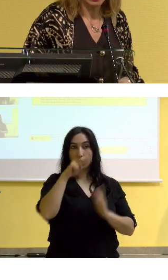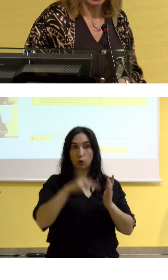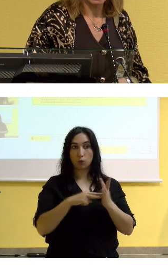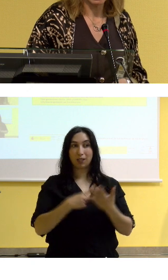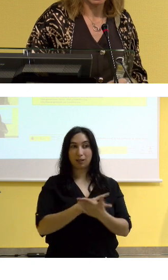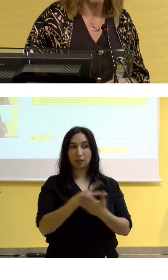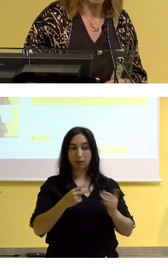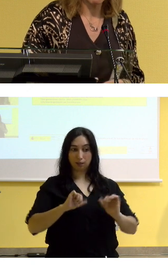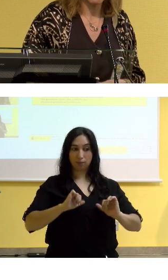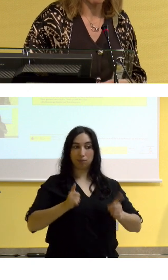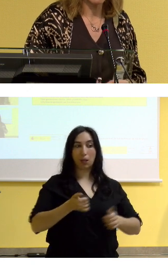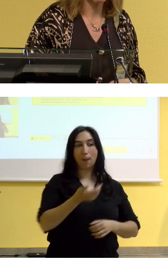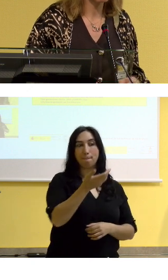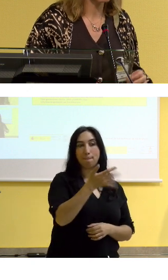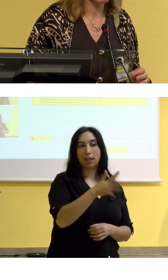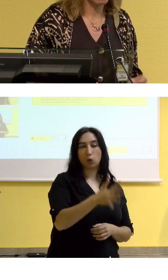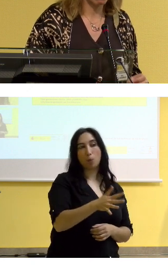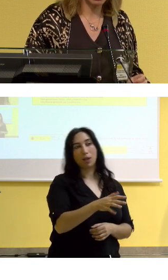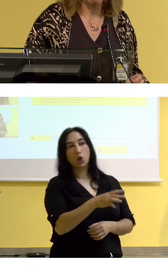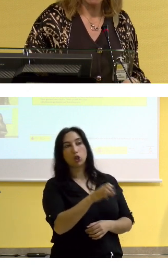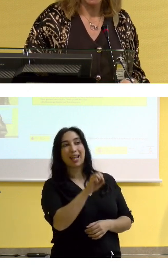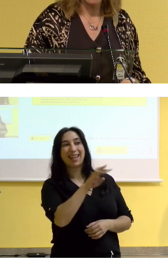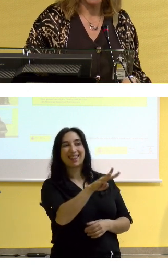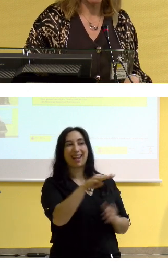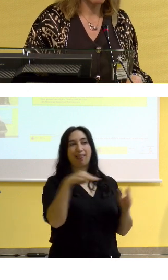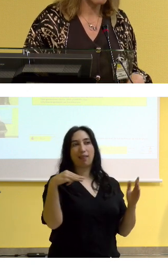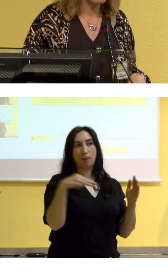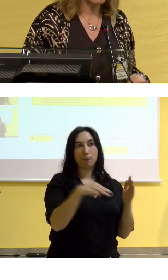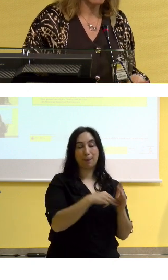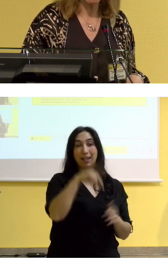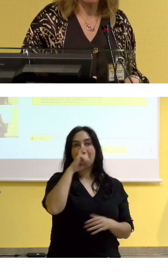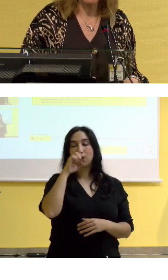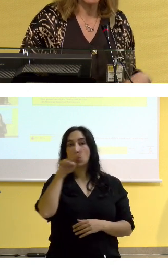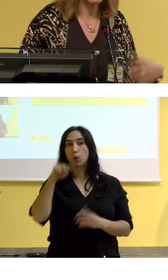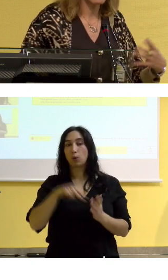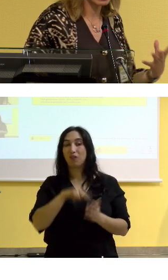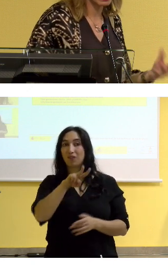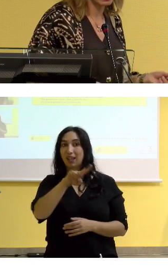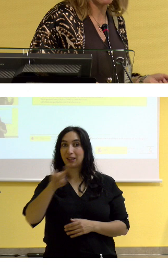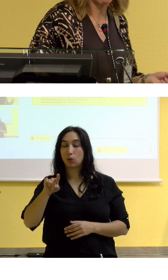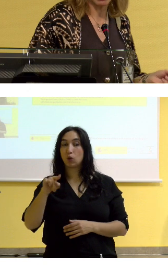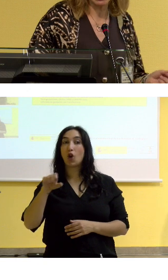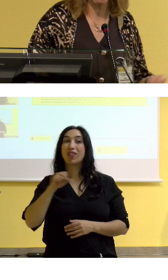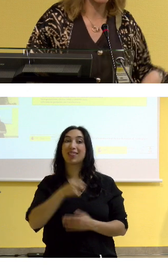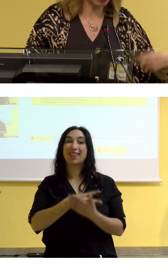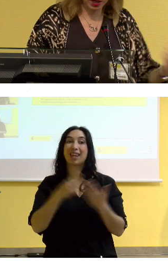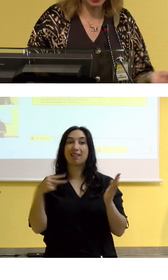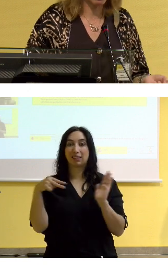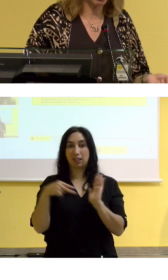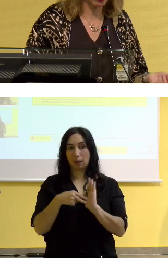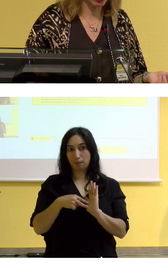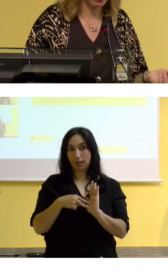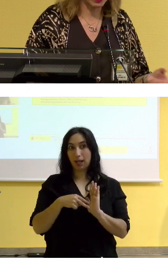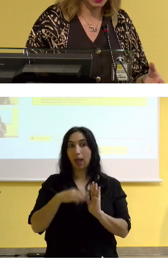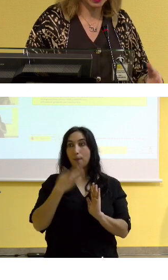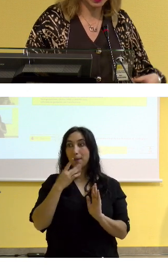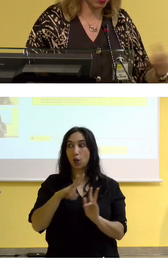2017 eran aproximadamente unos 13.000, en el 2021 hay 17.000, pero es que cuando salgan